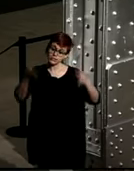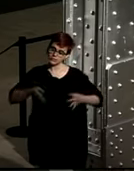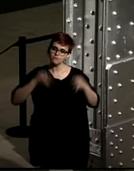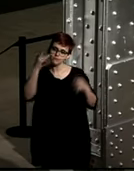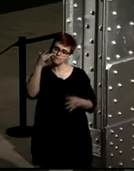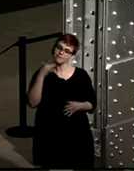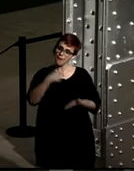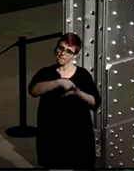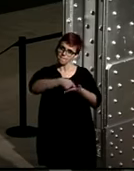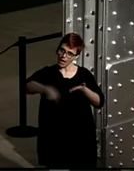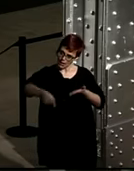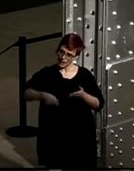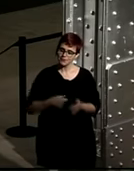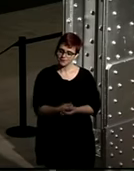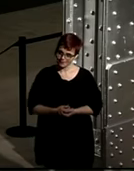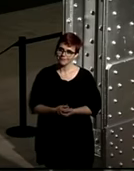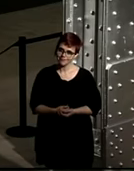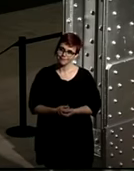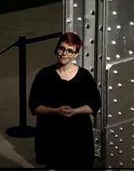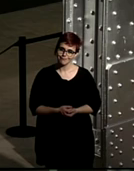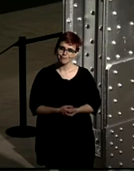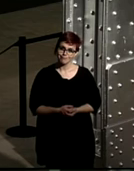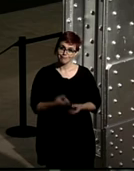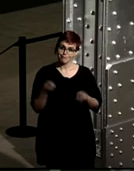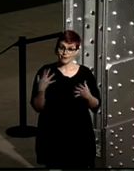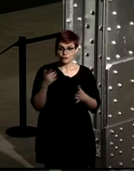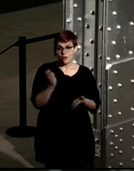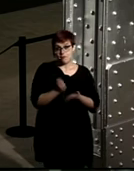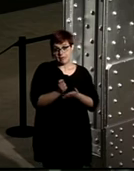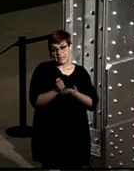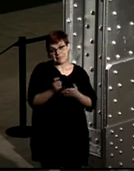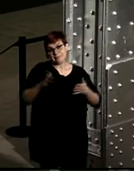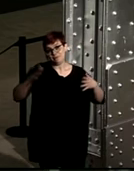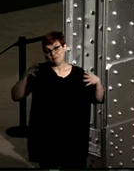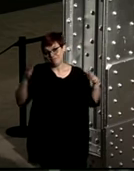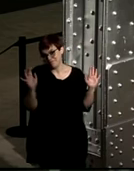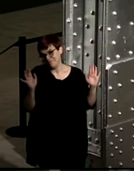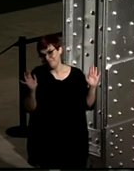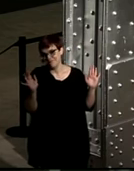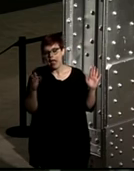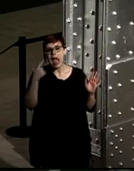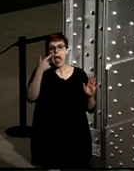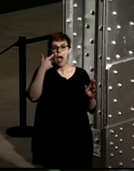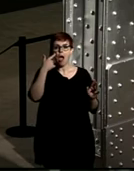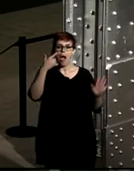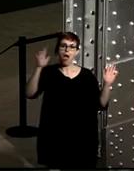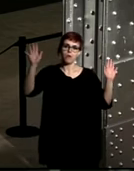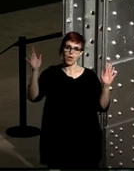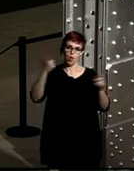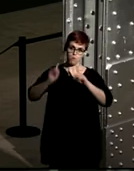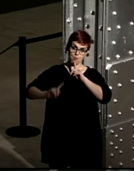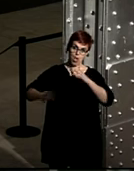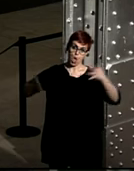Por Dios, ¿cómo se me ocurre preguntar una cosa así? ¿En Zaragoza? Estos no, pero en Bilbao,